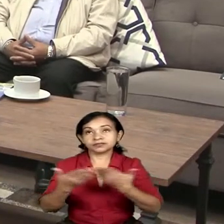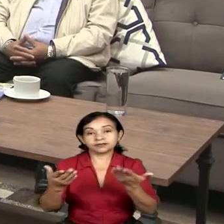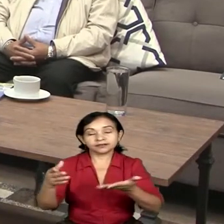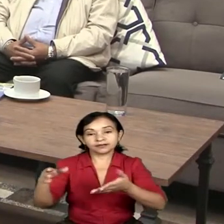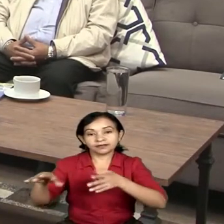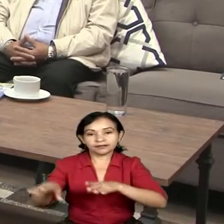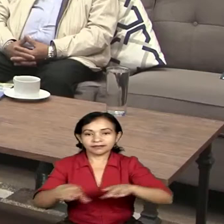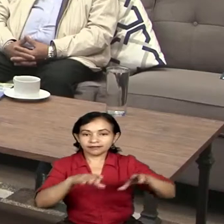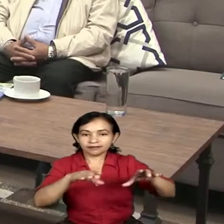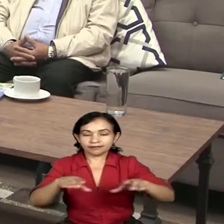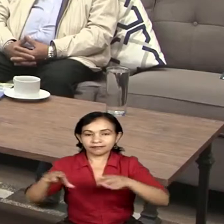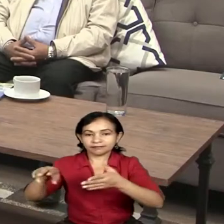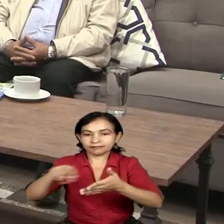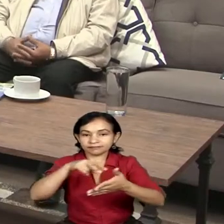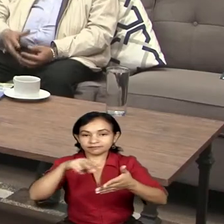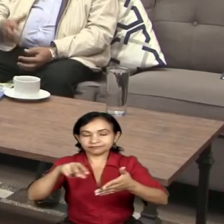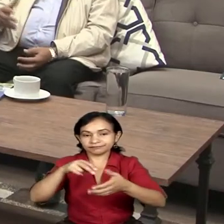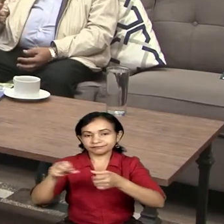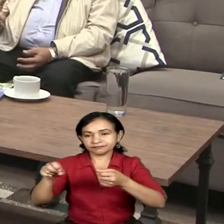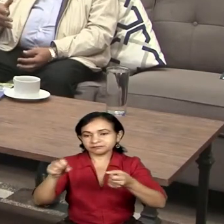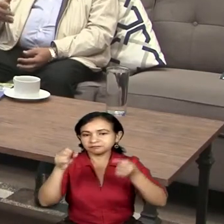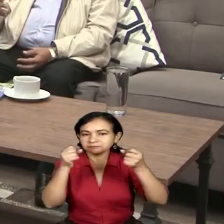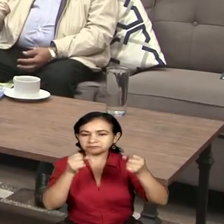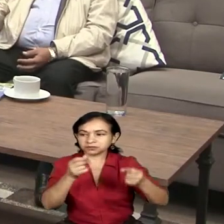fiesta. Baila,